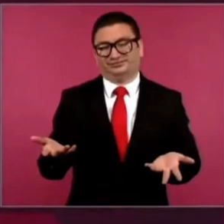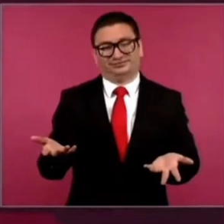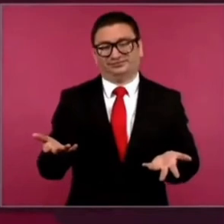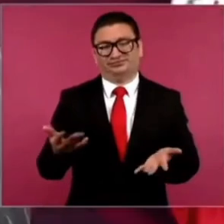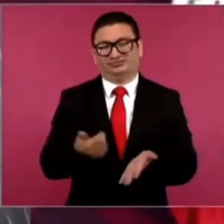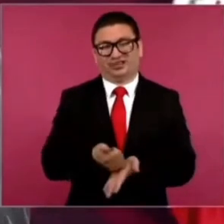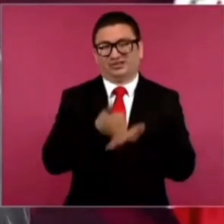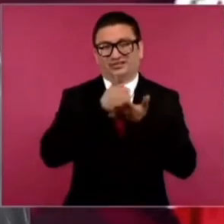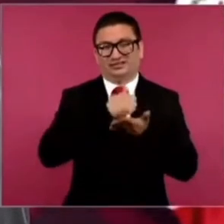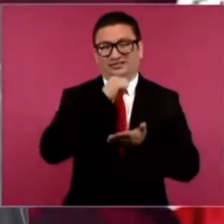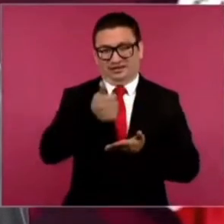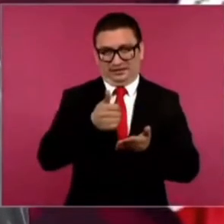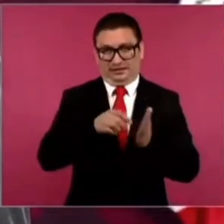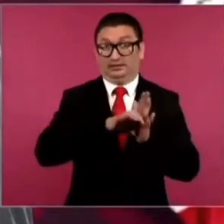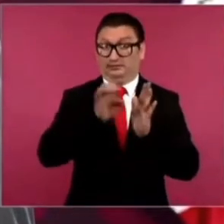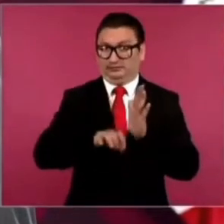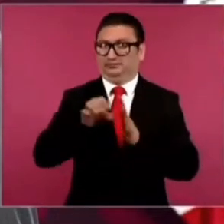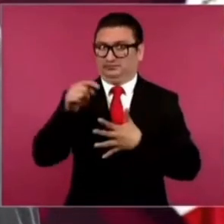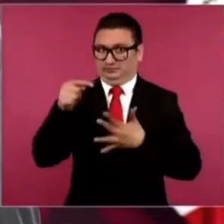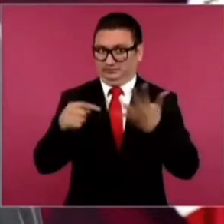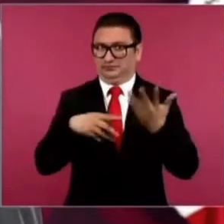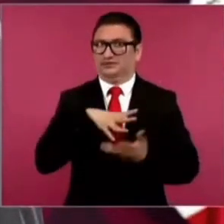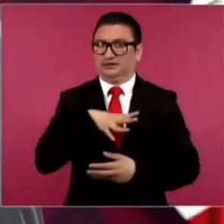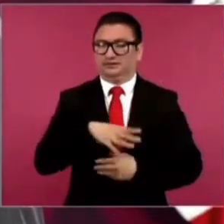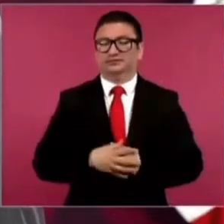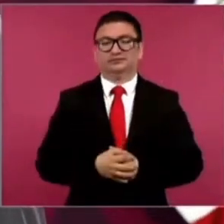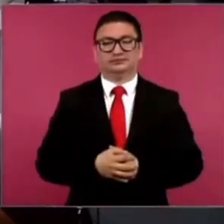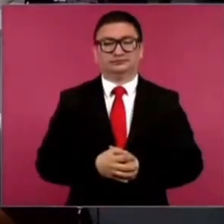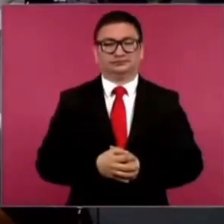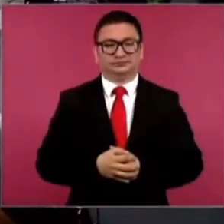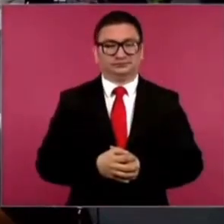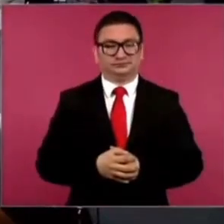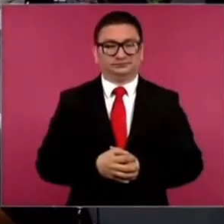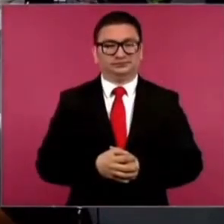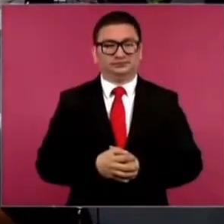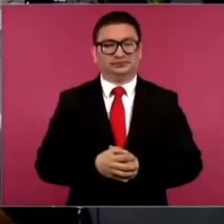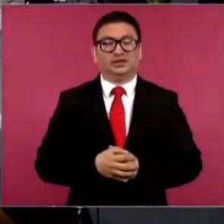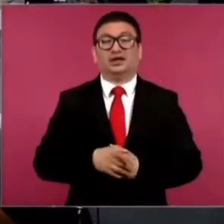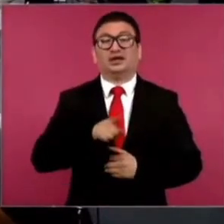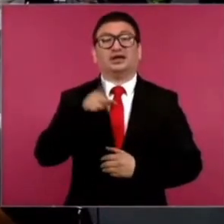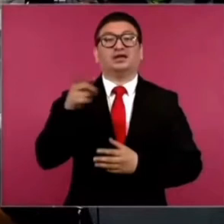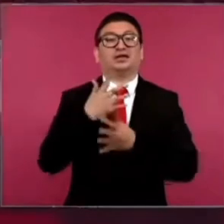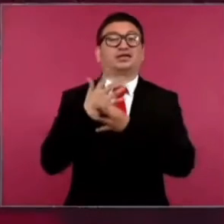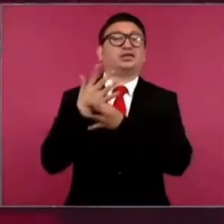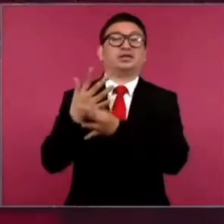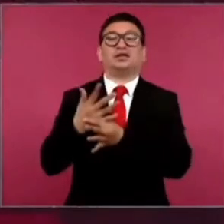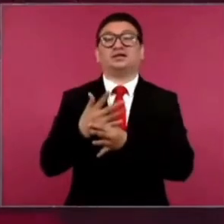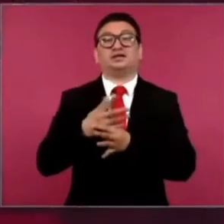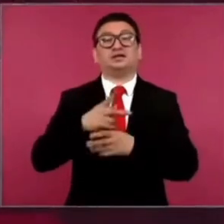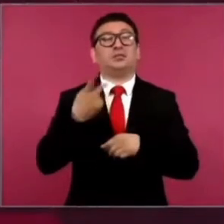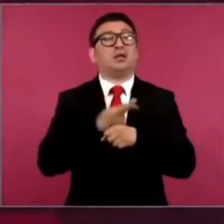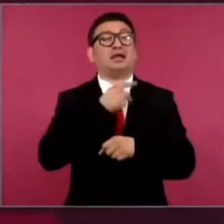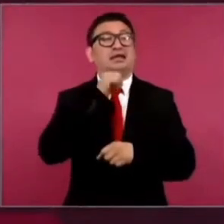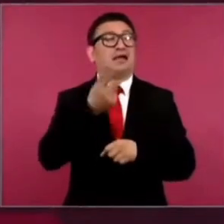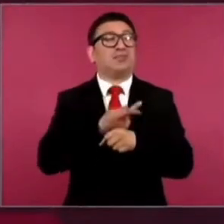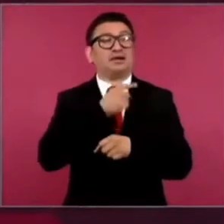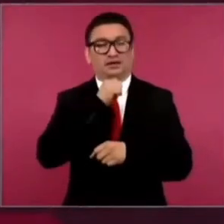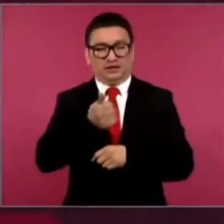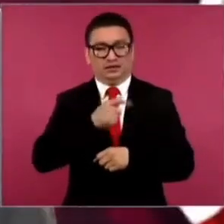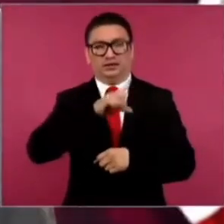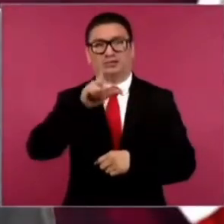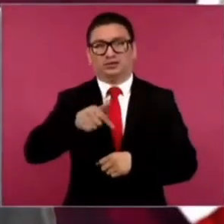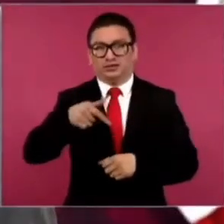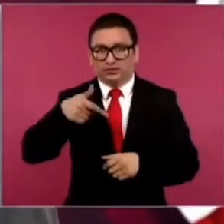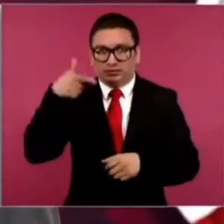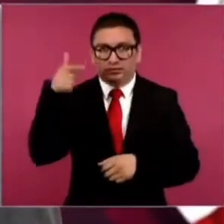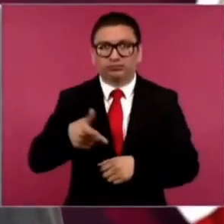no ayudan. Y hay varios ejemplos, ¿eh? En Dejaron sin donde dicen no va a pasar nada y